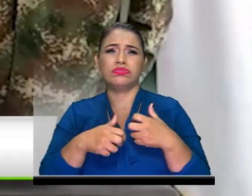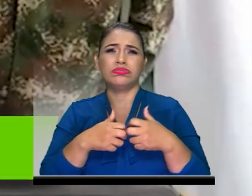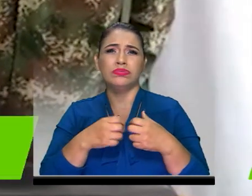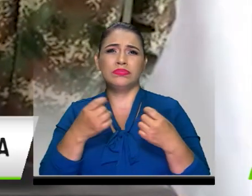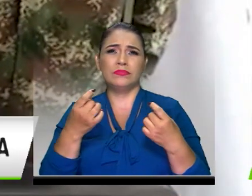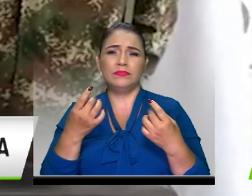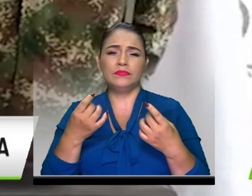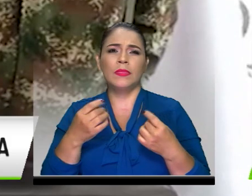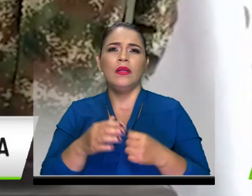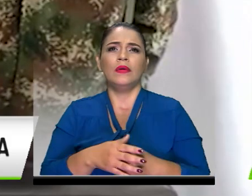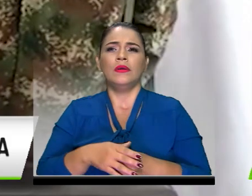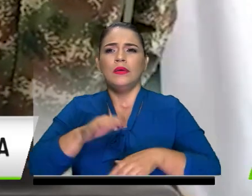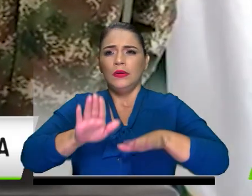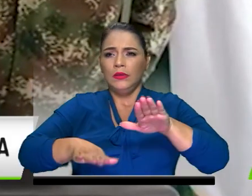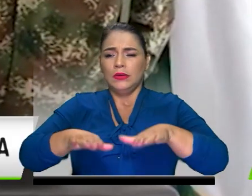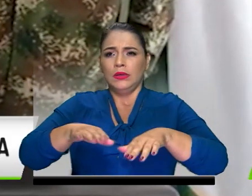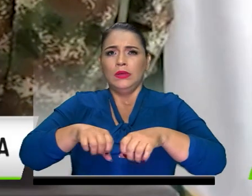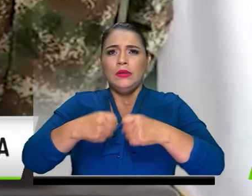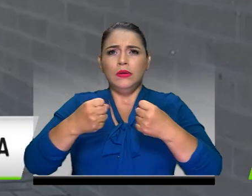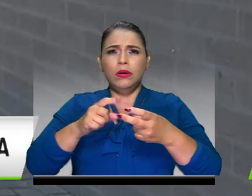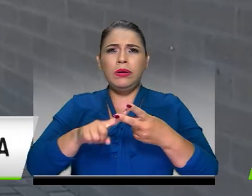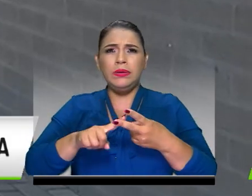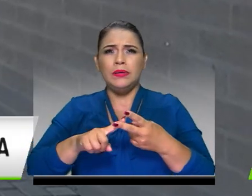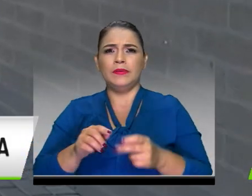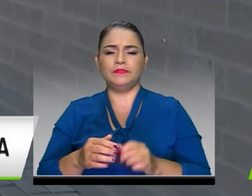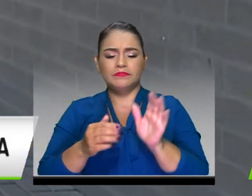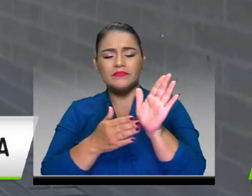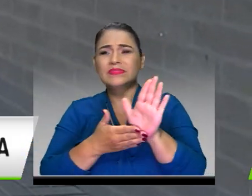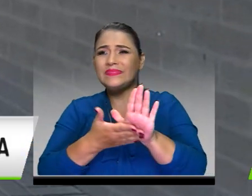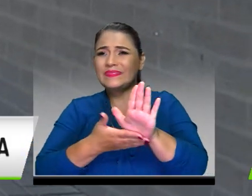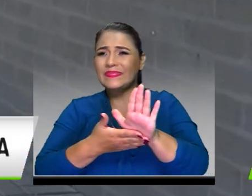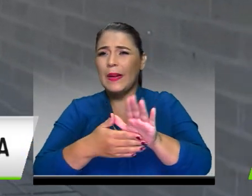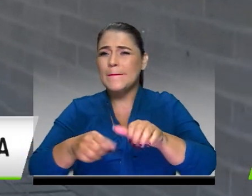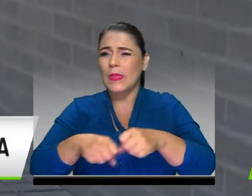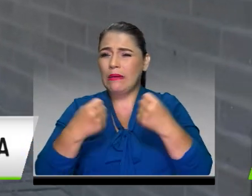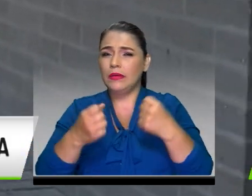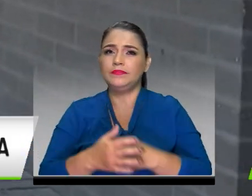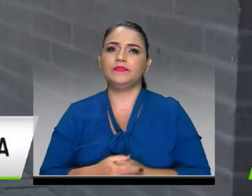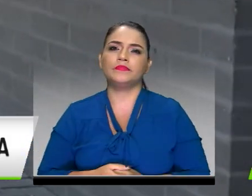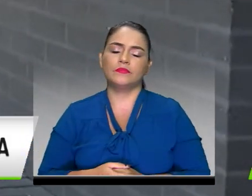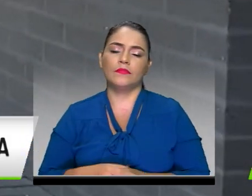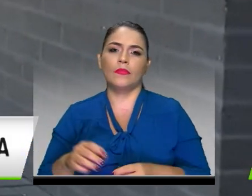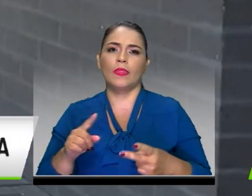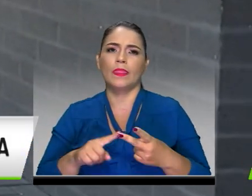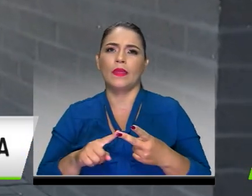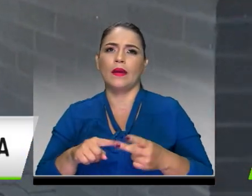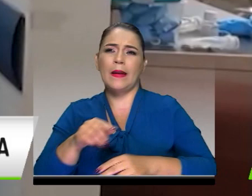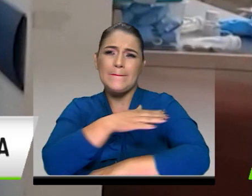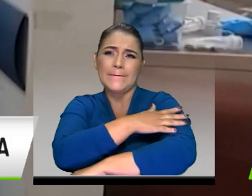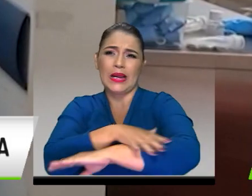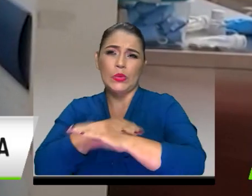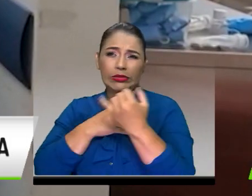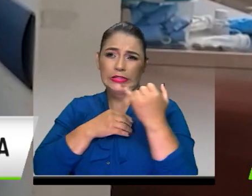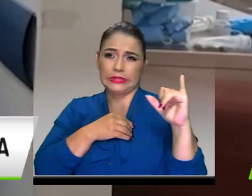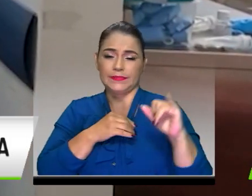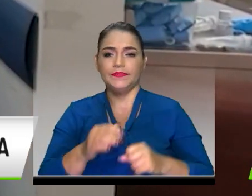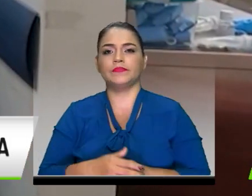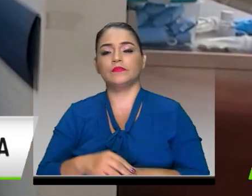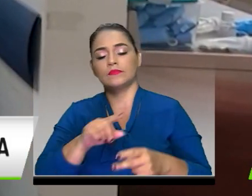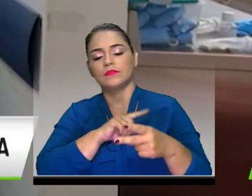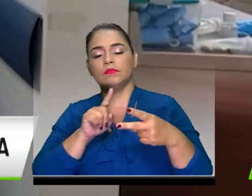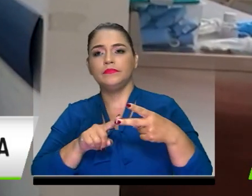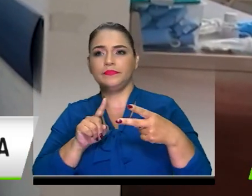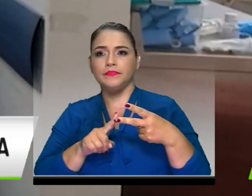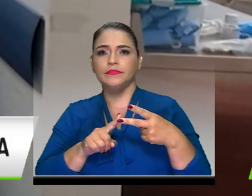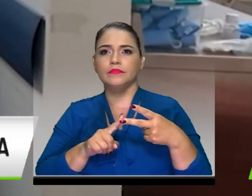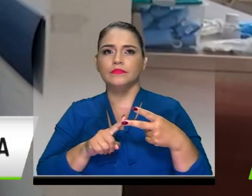los miembros inferiores, una herida abierta en el talón izquierdo y lóbulo izquierdo, y también una abrasión en la mano izquierda. De otra parte, tenemos